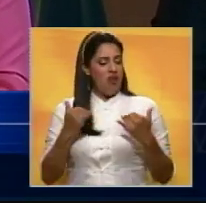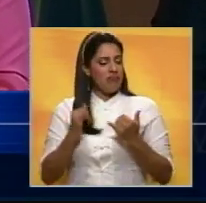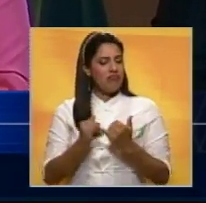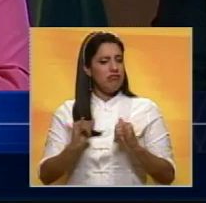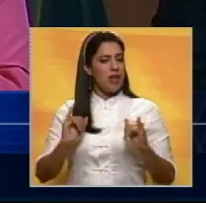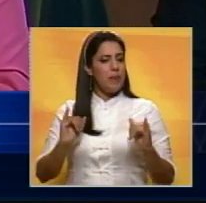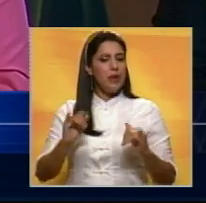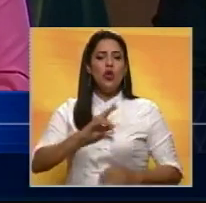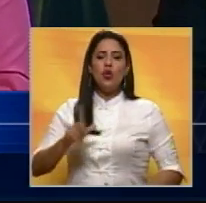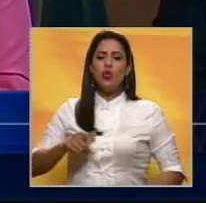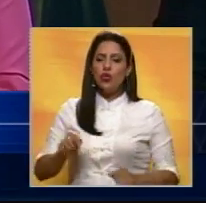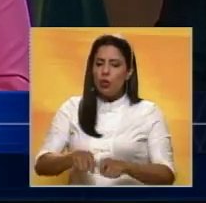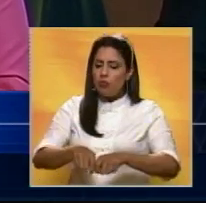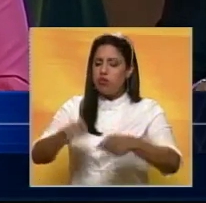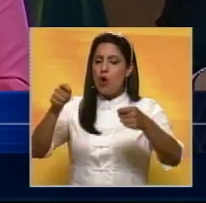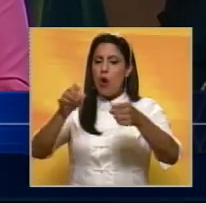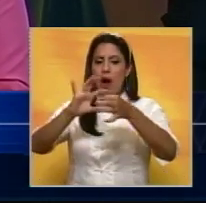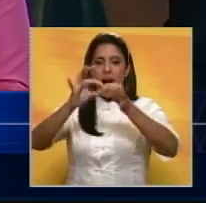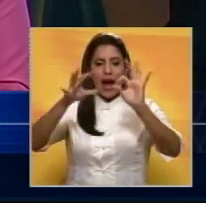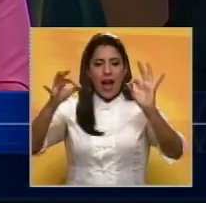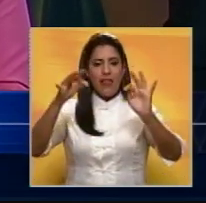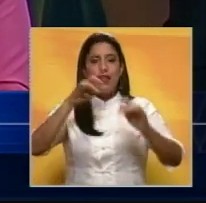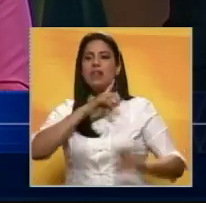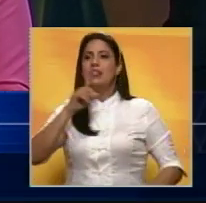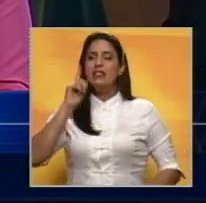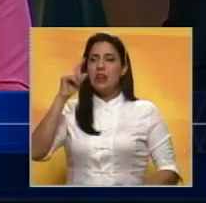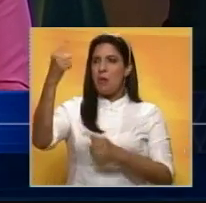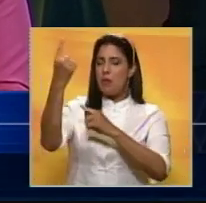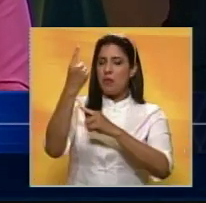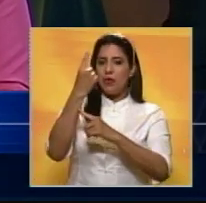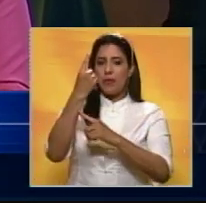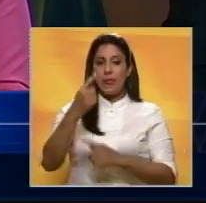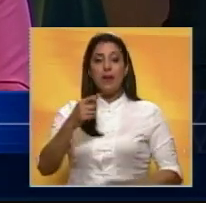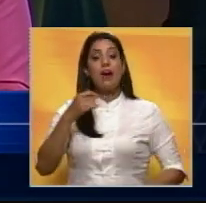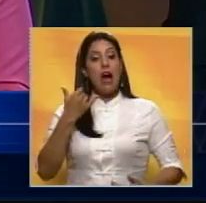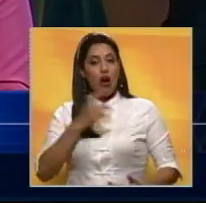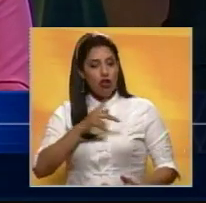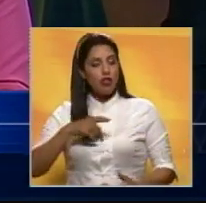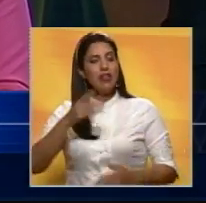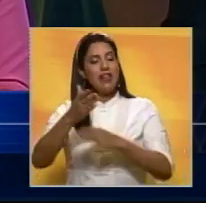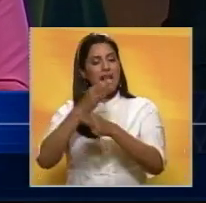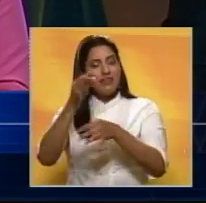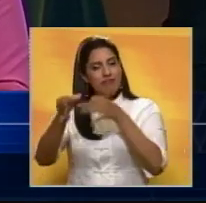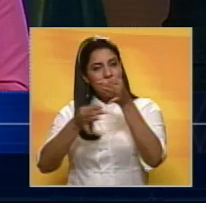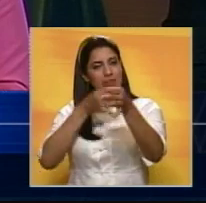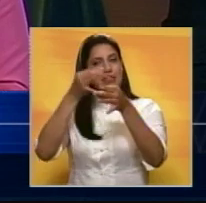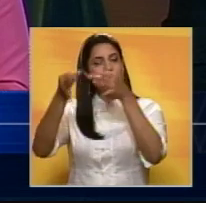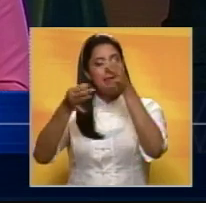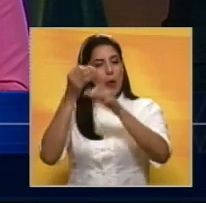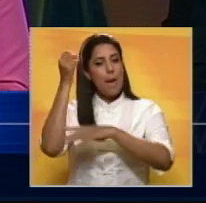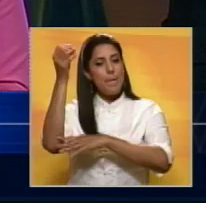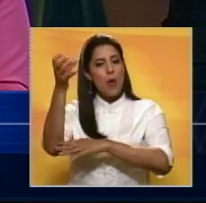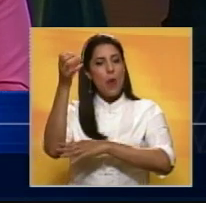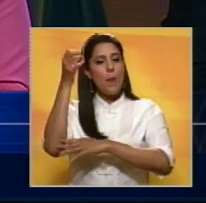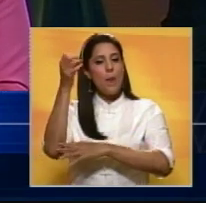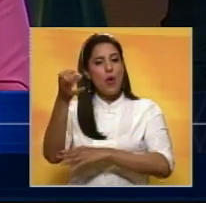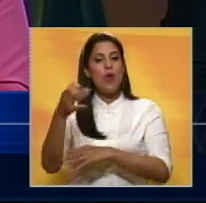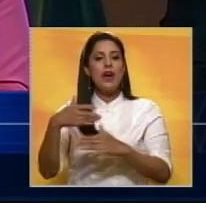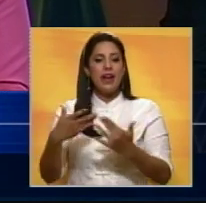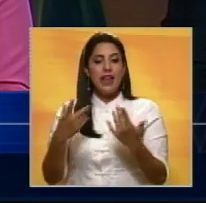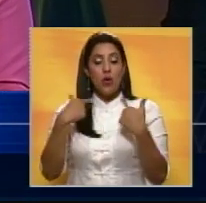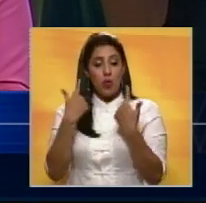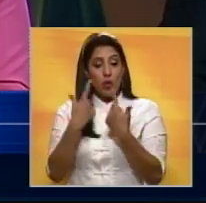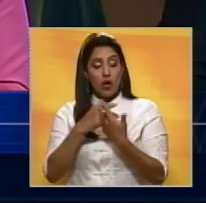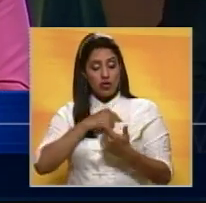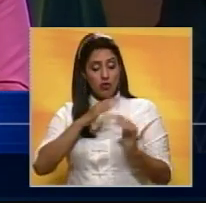independientes, hemos roto con las cadenas del monroísmo. Lo habíamos referido en muchas de nuestras intervenciones en el